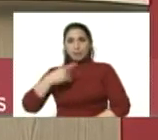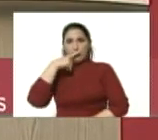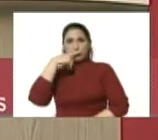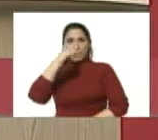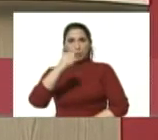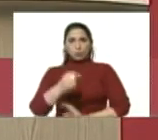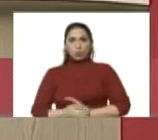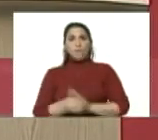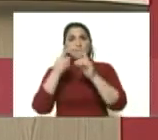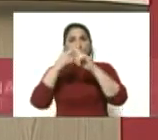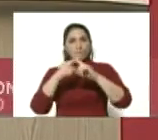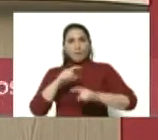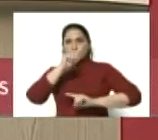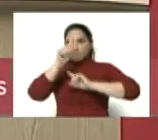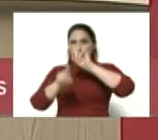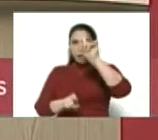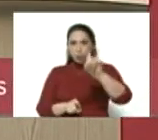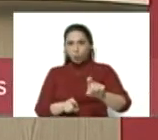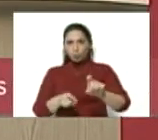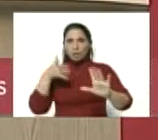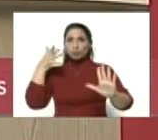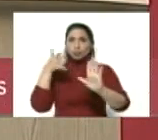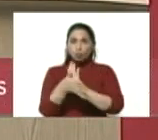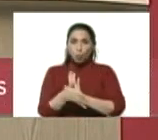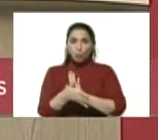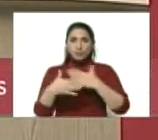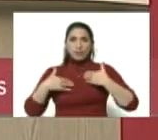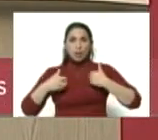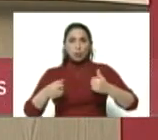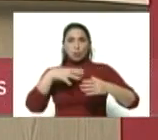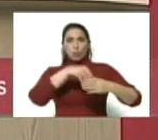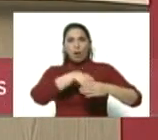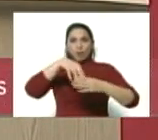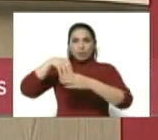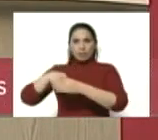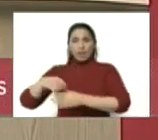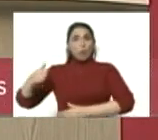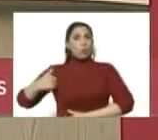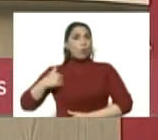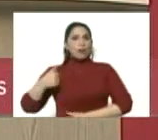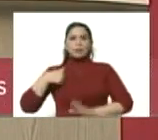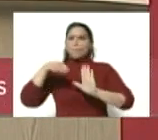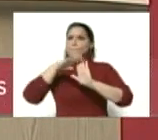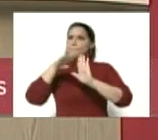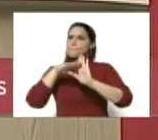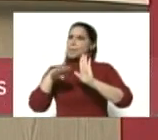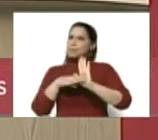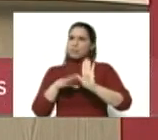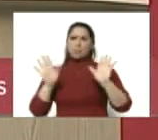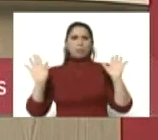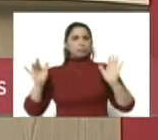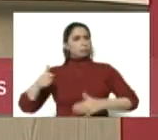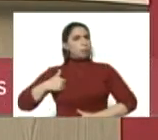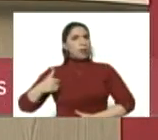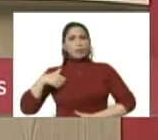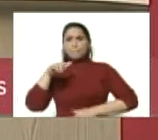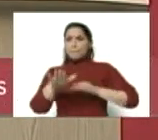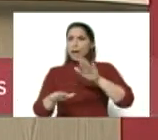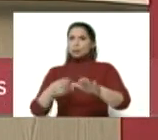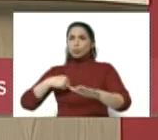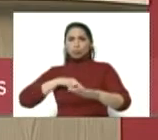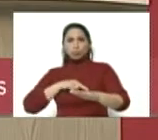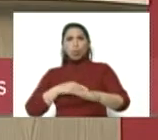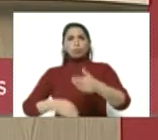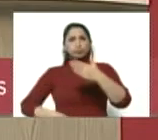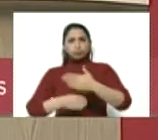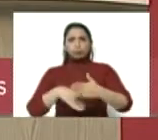la encuesta sobre salud y cuarentena. Cualquier medida, cualquier paso que vayamos a dar